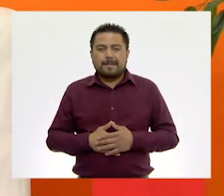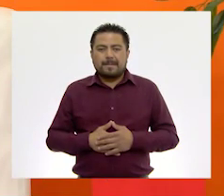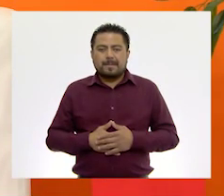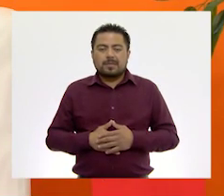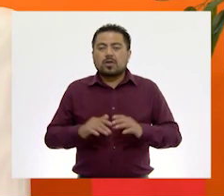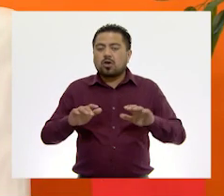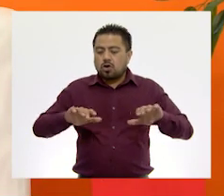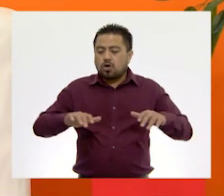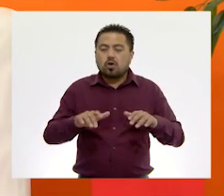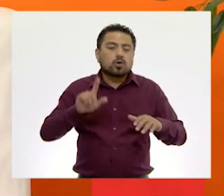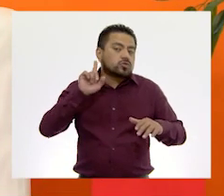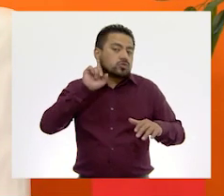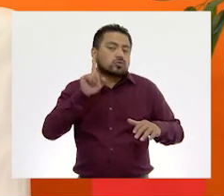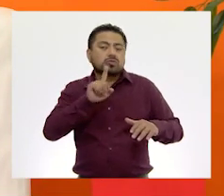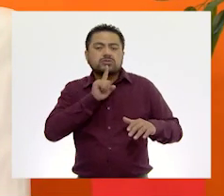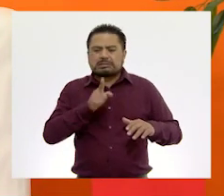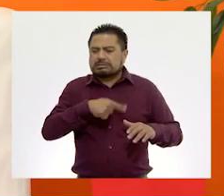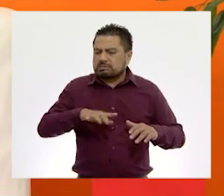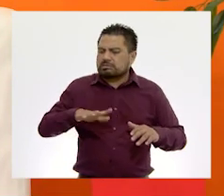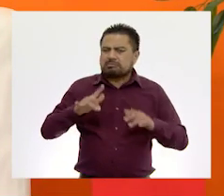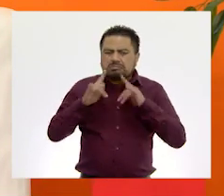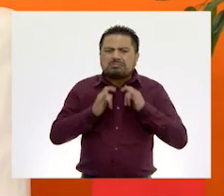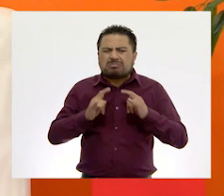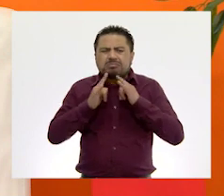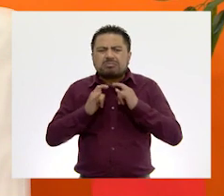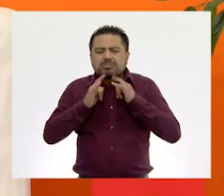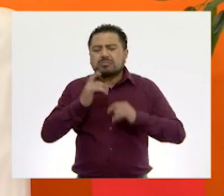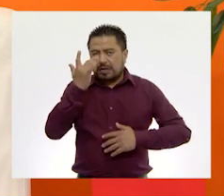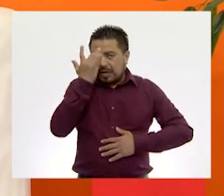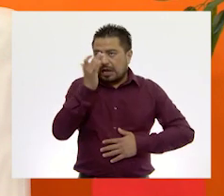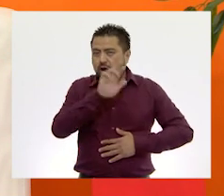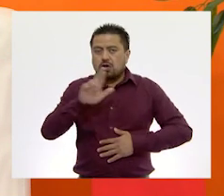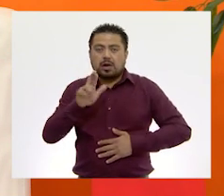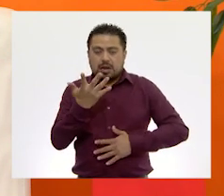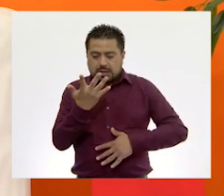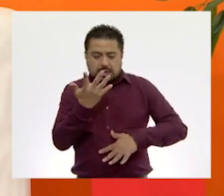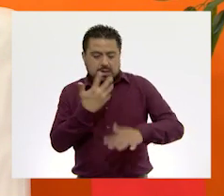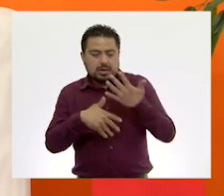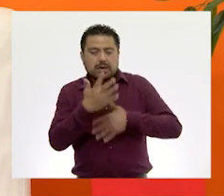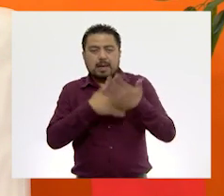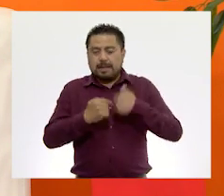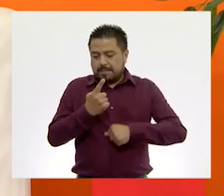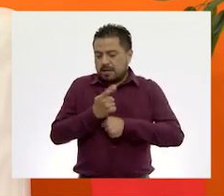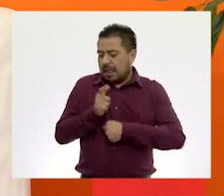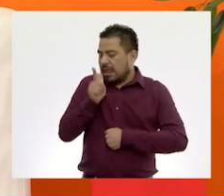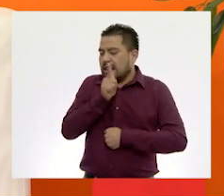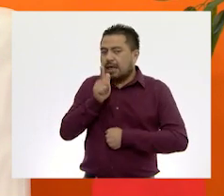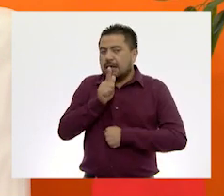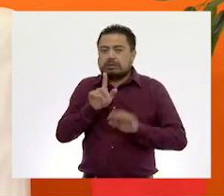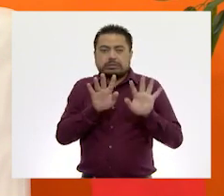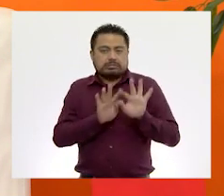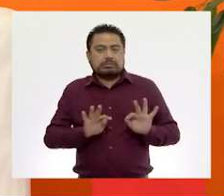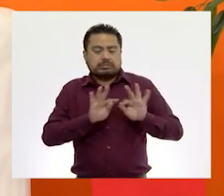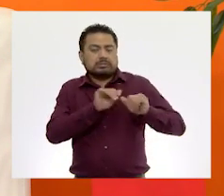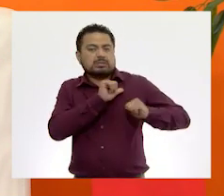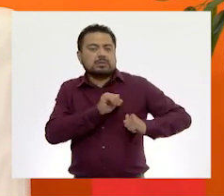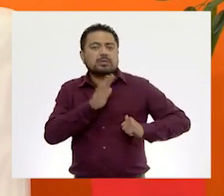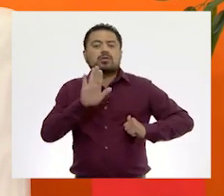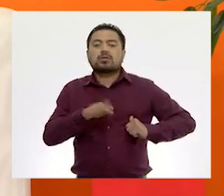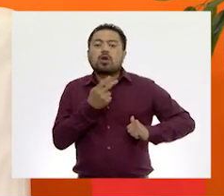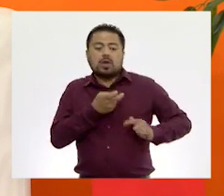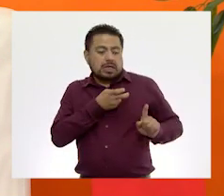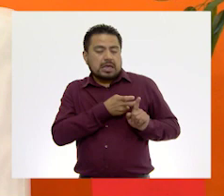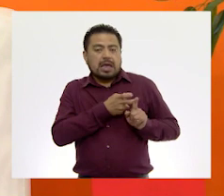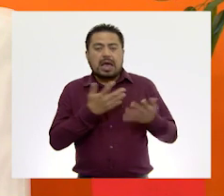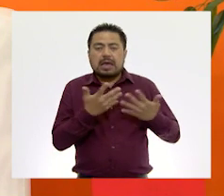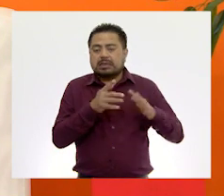La comunidad de sordos ha luchado por el reconocimiento de la lengua de señas como primera lengua, y principalmente porque esta